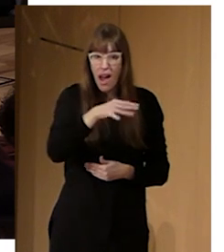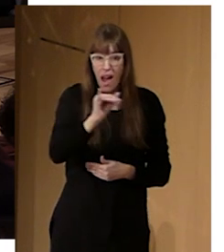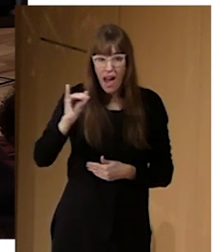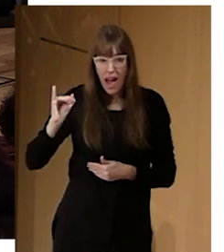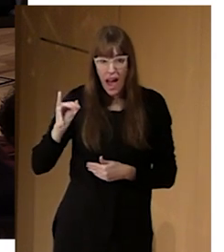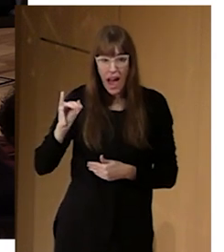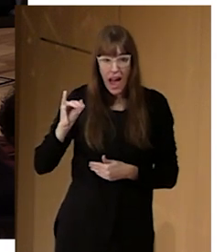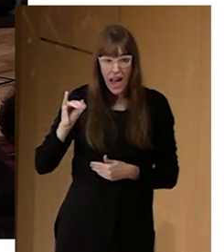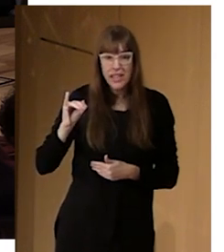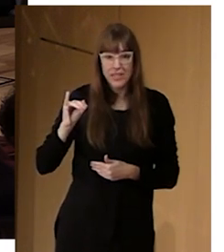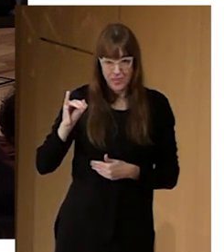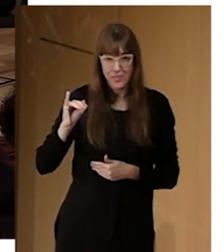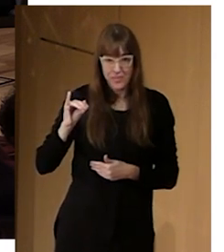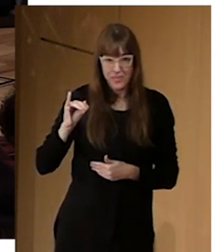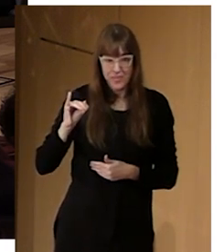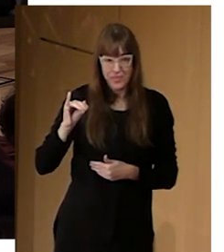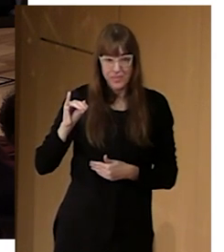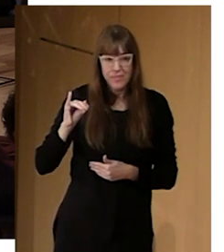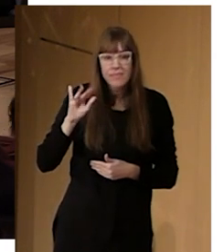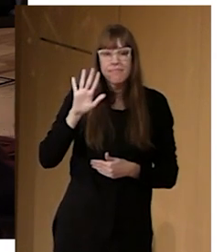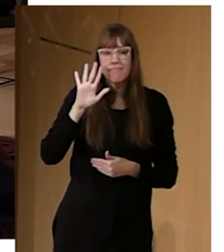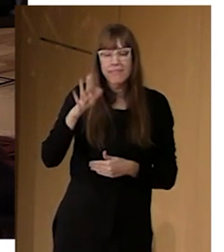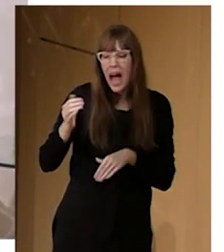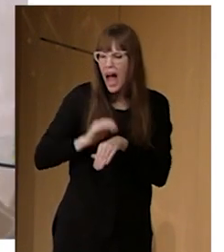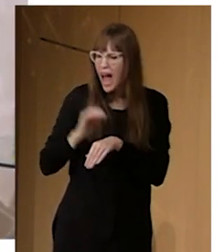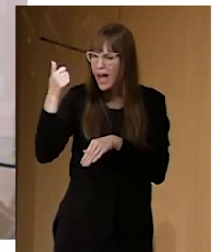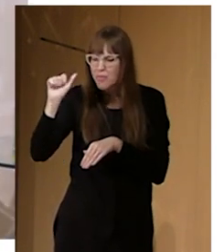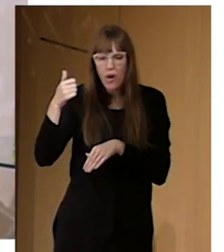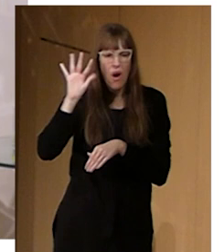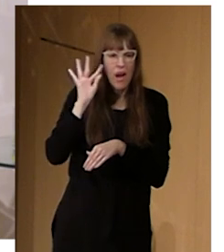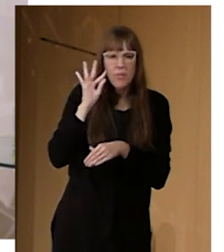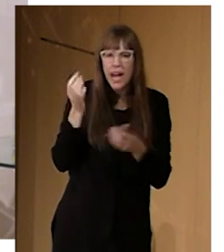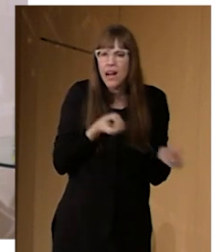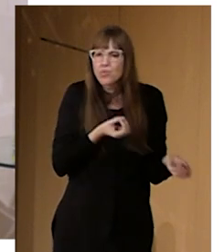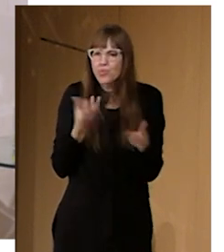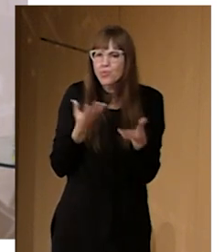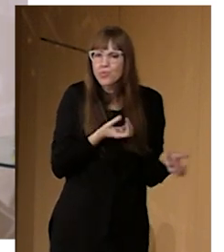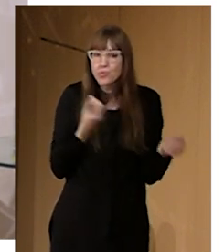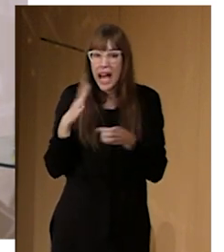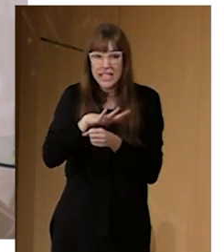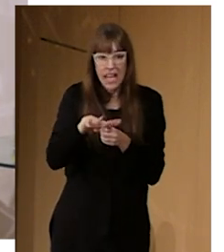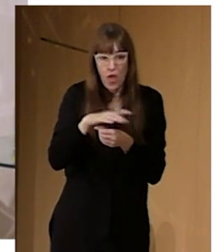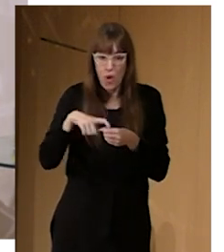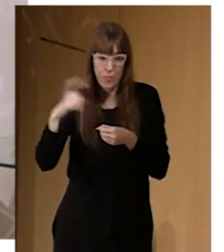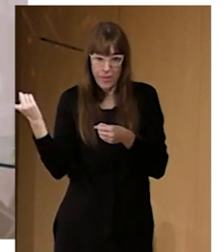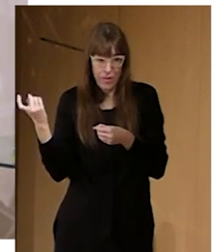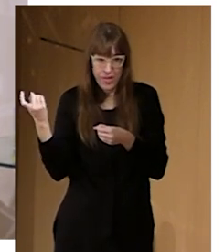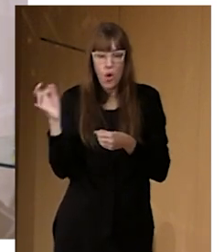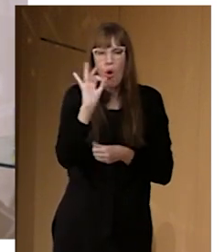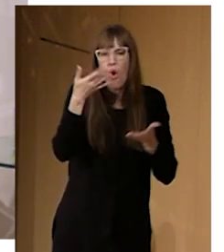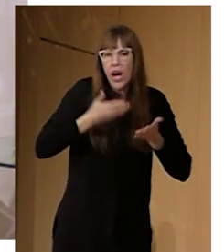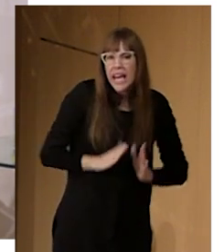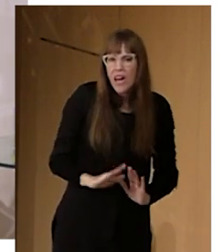cuenten lo que estarías contando a un amigo tuyo que no es del sector o a tus hijos cuando están visitando la